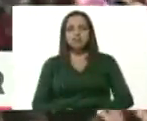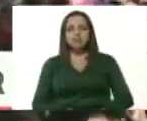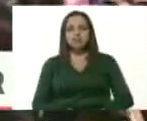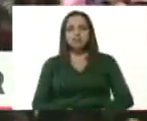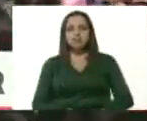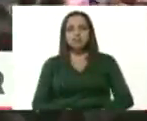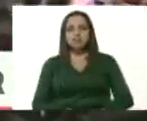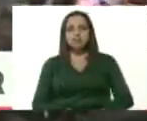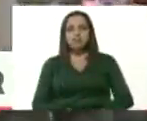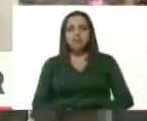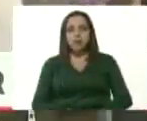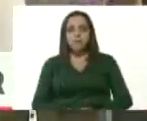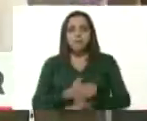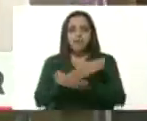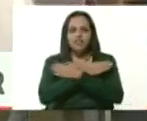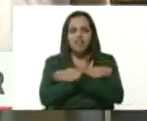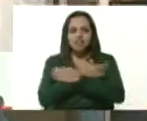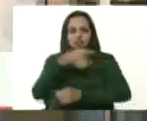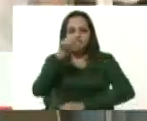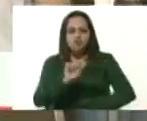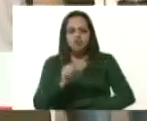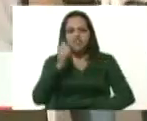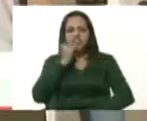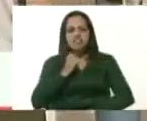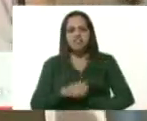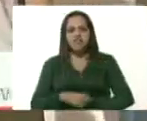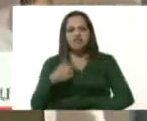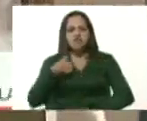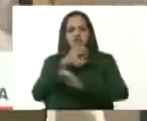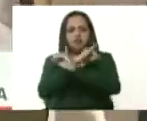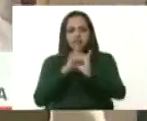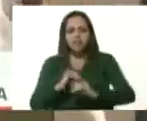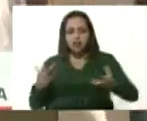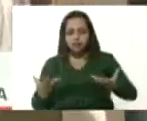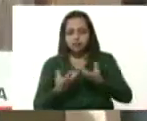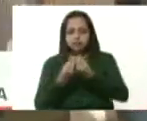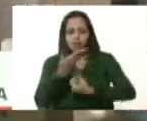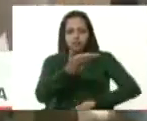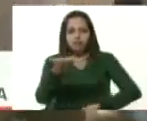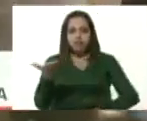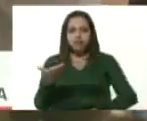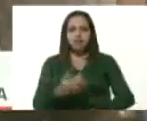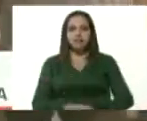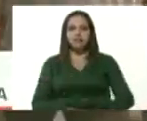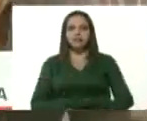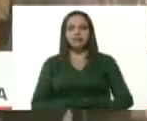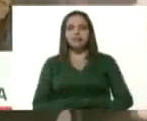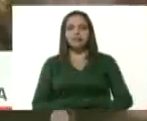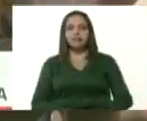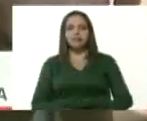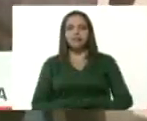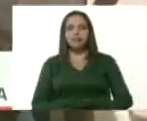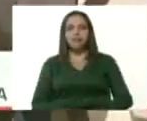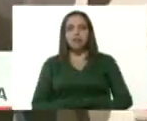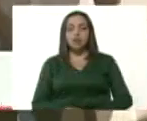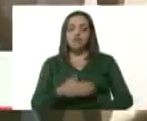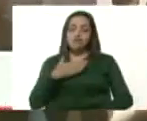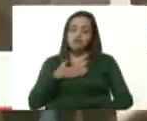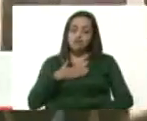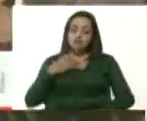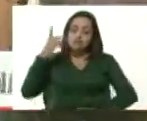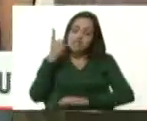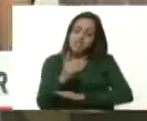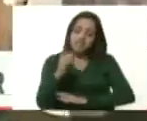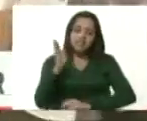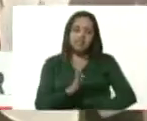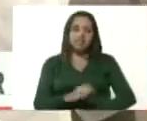y mi abrazo al sur de Valencia. Estoy feliz de estar aquí con ustedes. Yo tenía que venir.